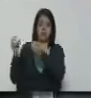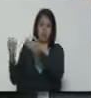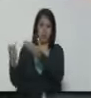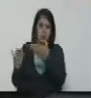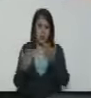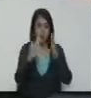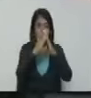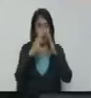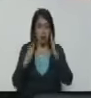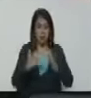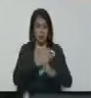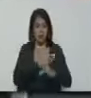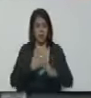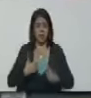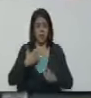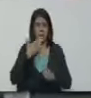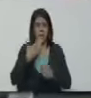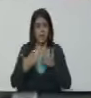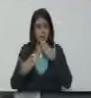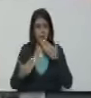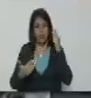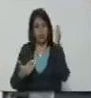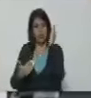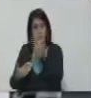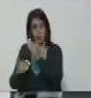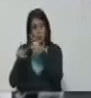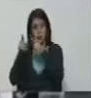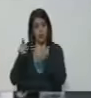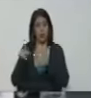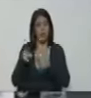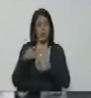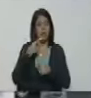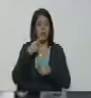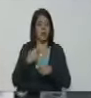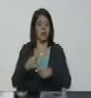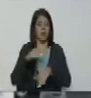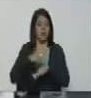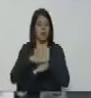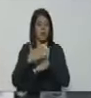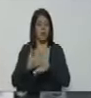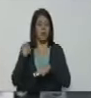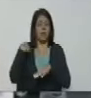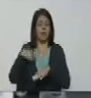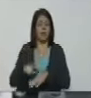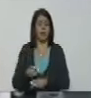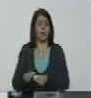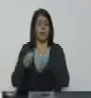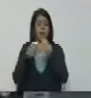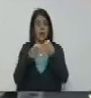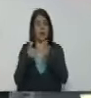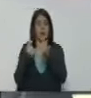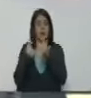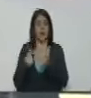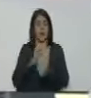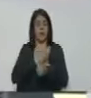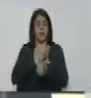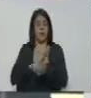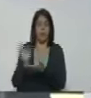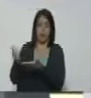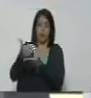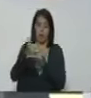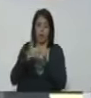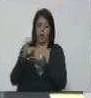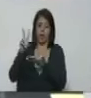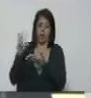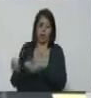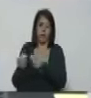Blanca a pedir todas las sanciones y a justificar el por qué tenían que entregarle los recursos económicos que le quitaban a Venezuela